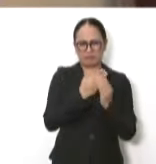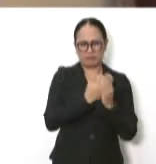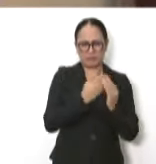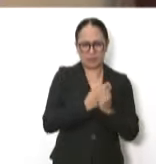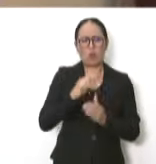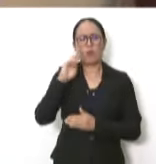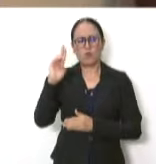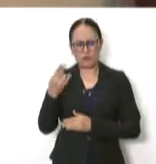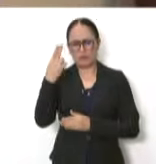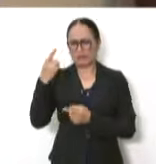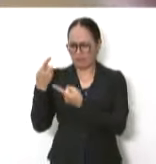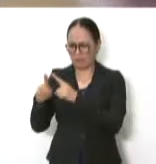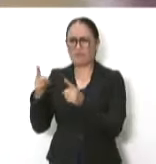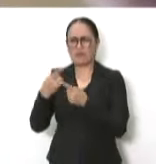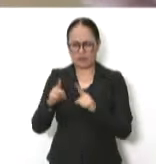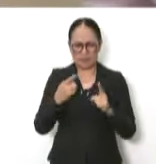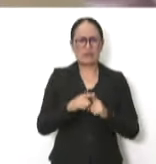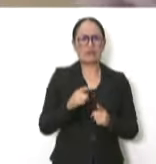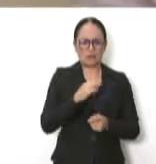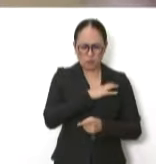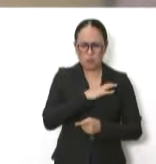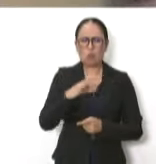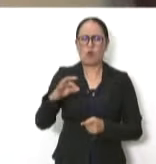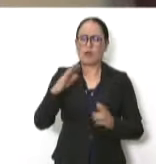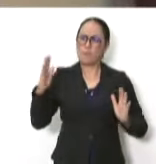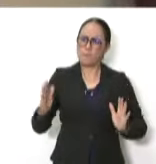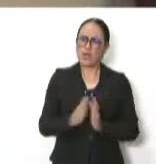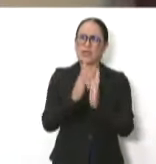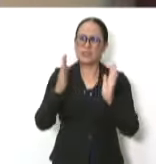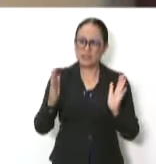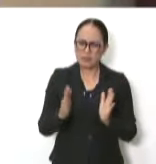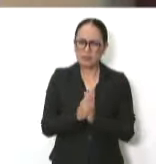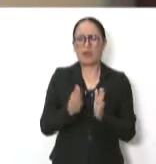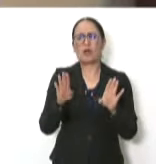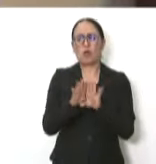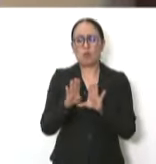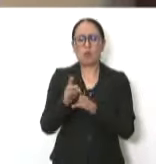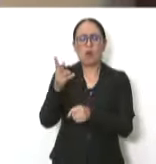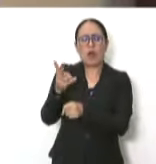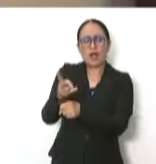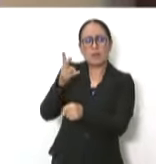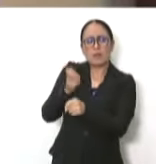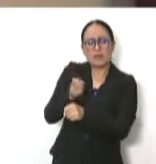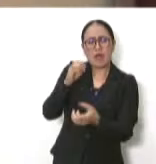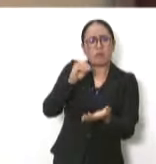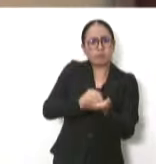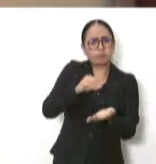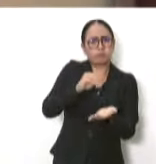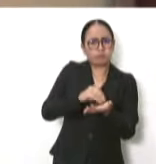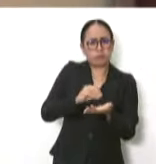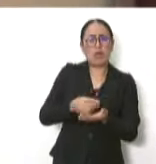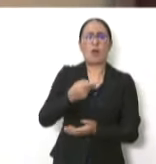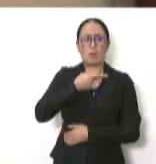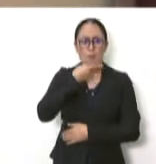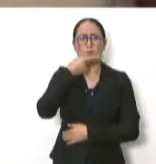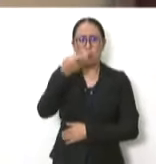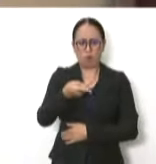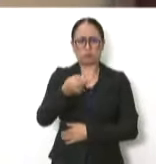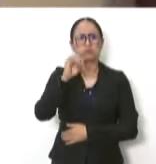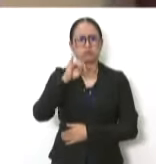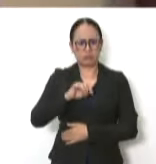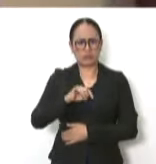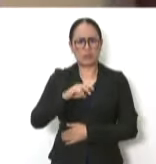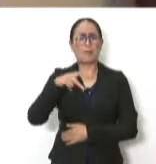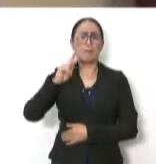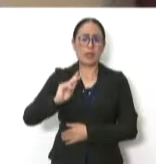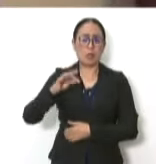pueden participar, dice textualmente la ley, como invitados permanentes, que sí tienen voz, pero sin